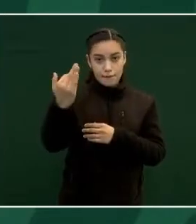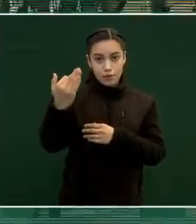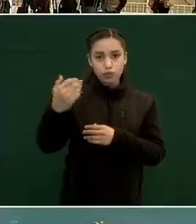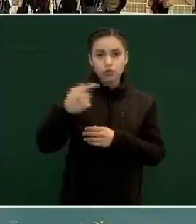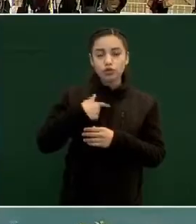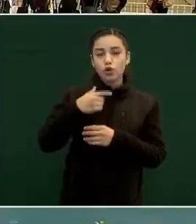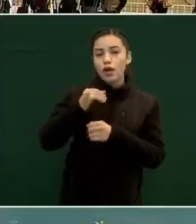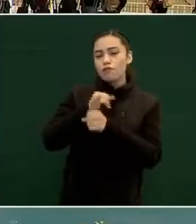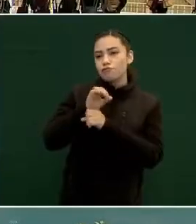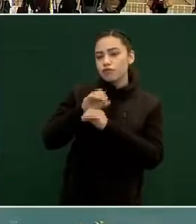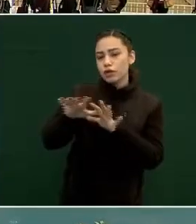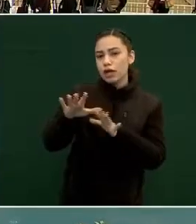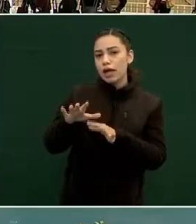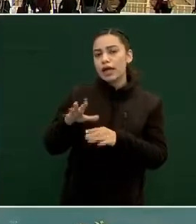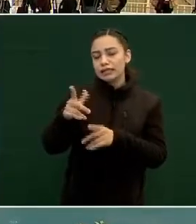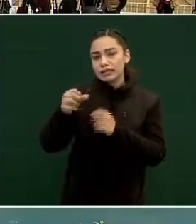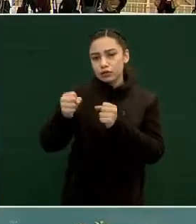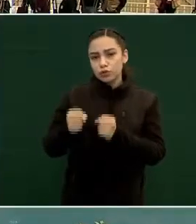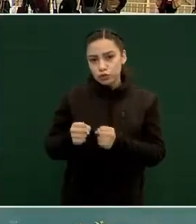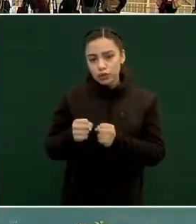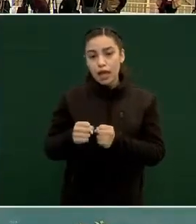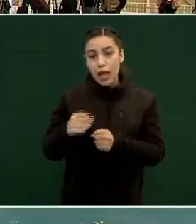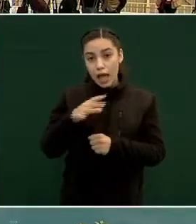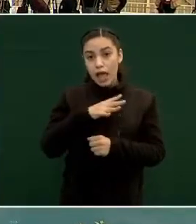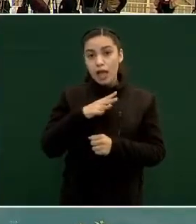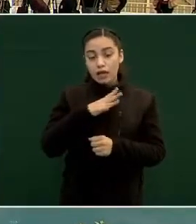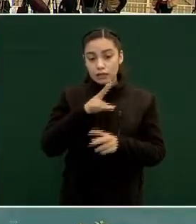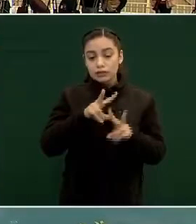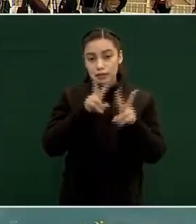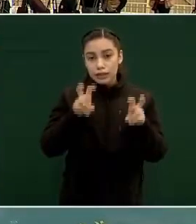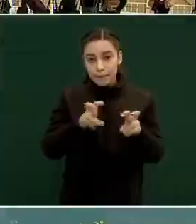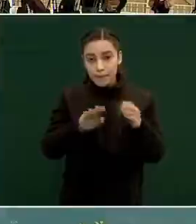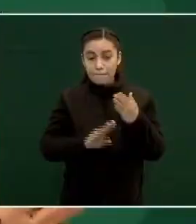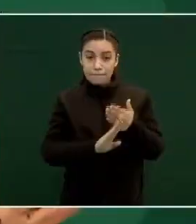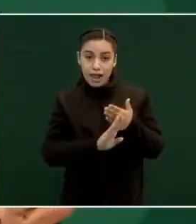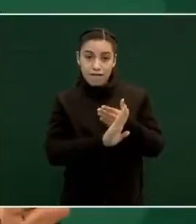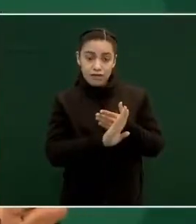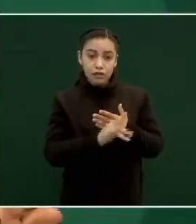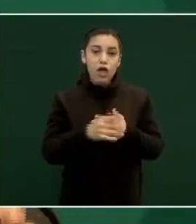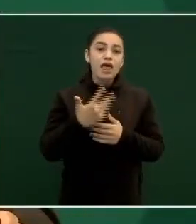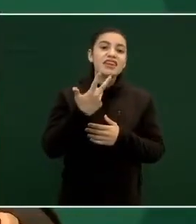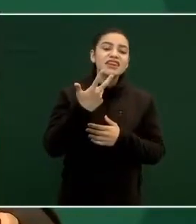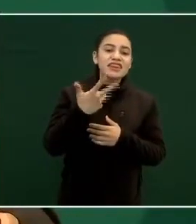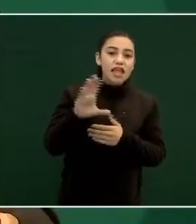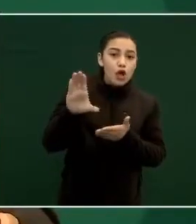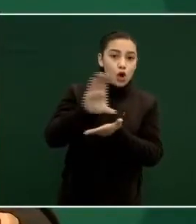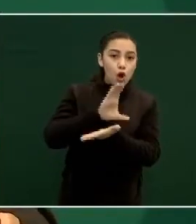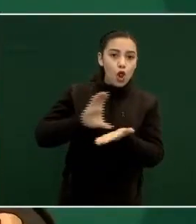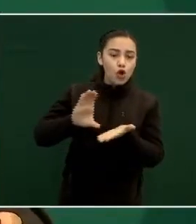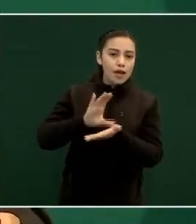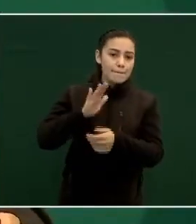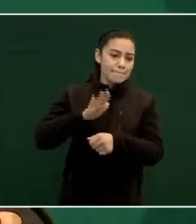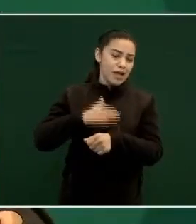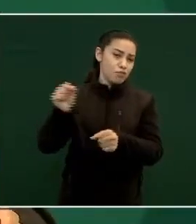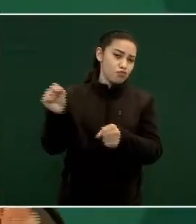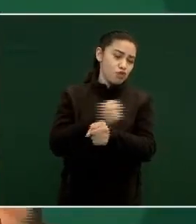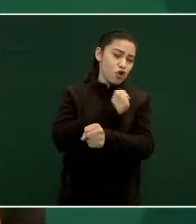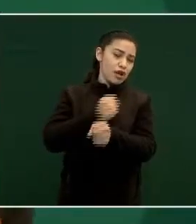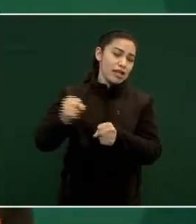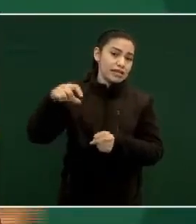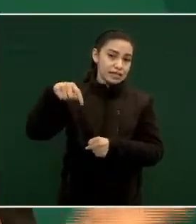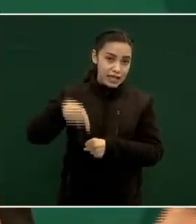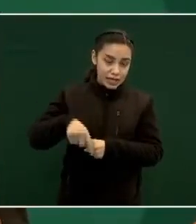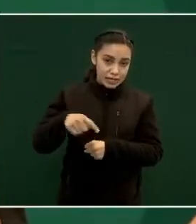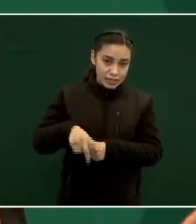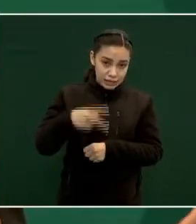intervención de prevención en las 10 colonias más violentas del Estado. Pero ese es un tema de largo plazo